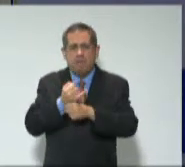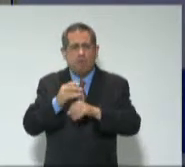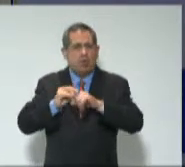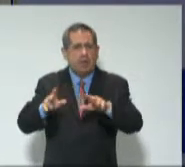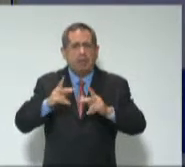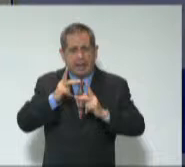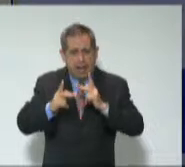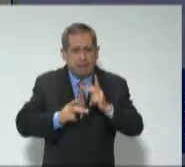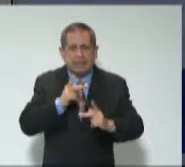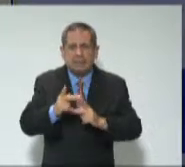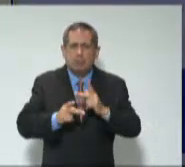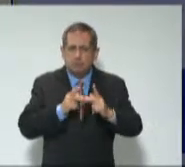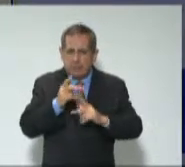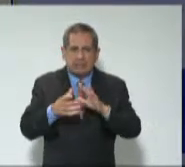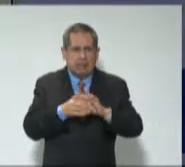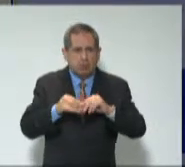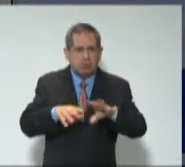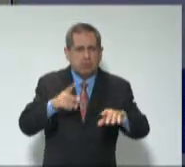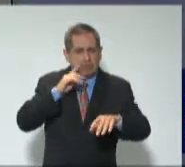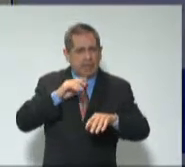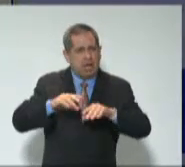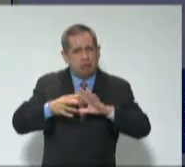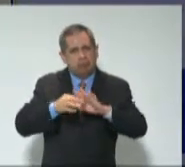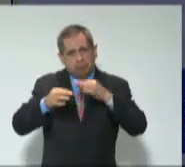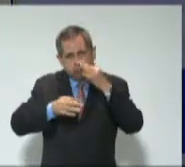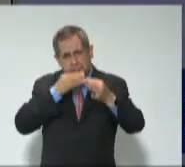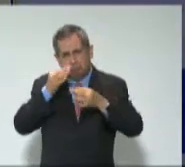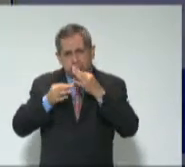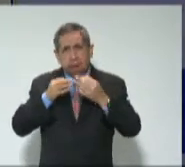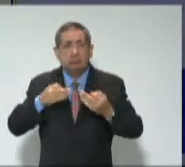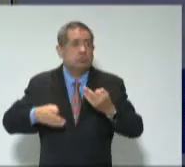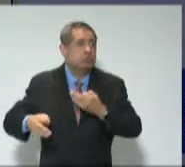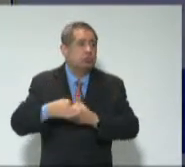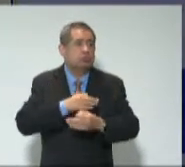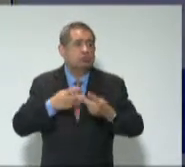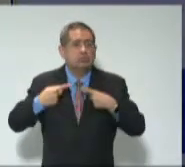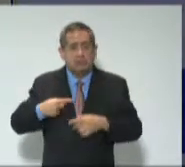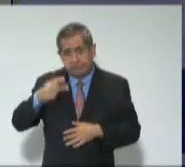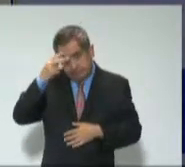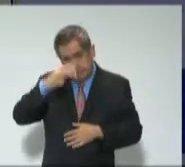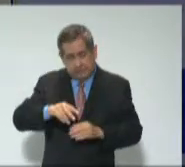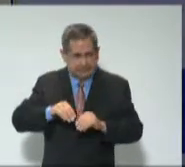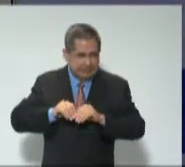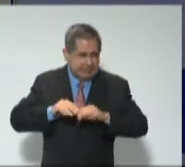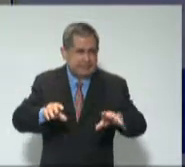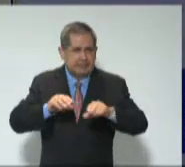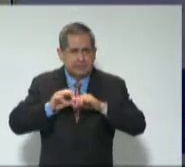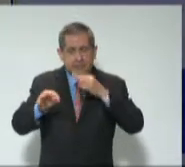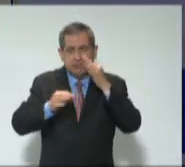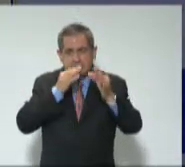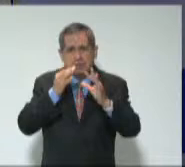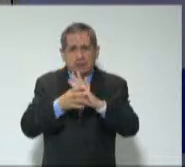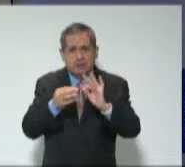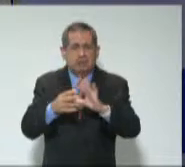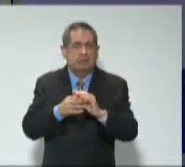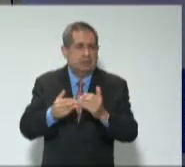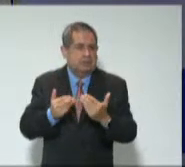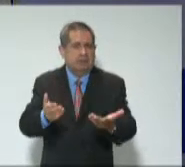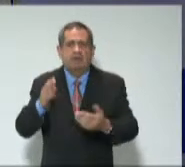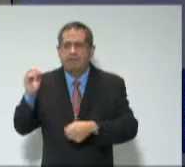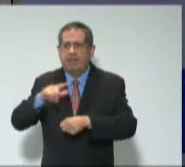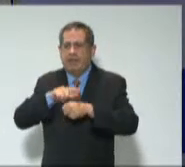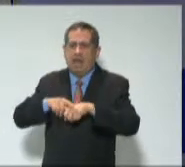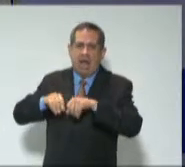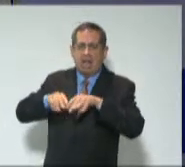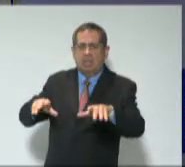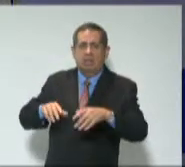créditos para informar a los mexicanos acerca de los avances de los programas federales y de la